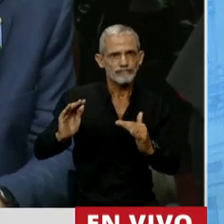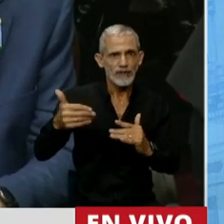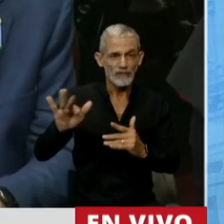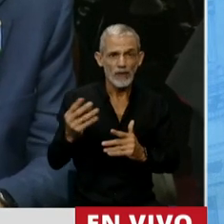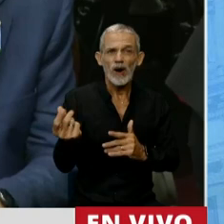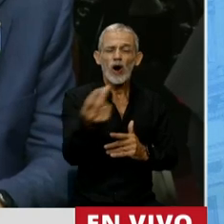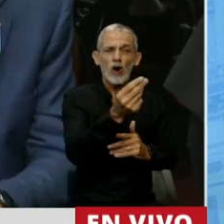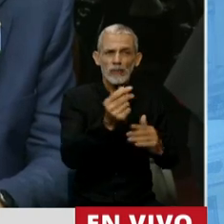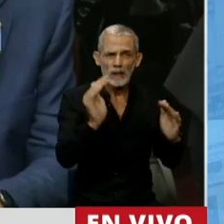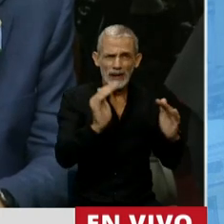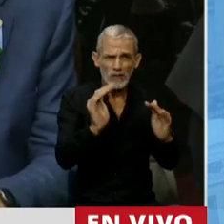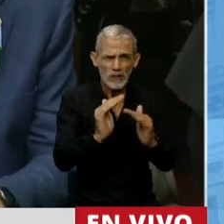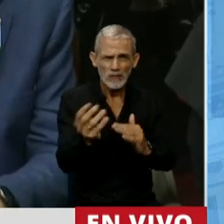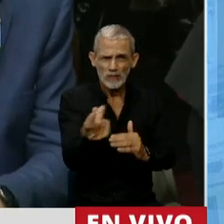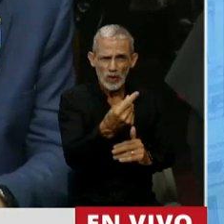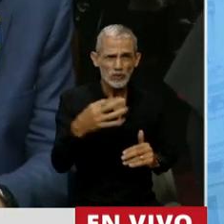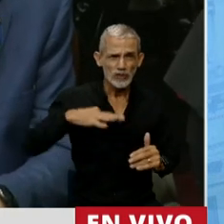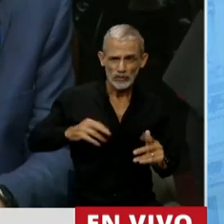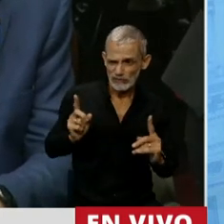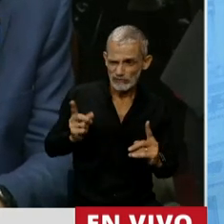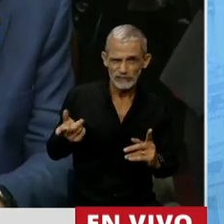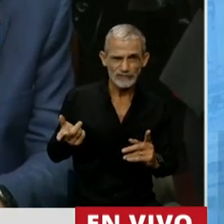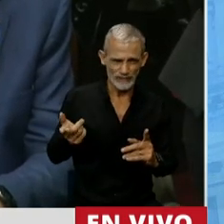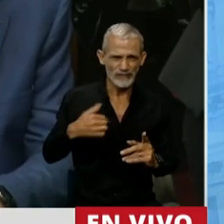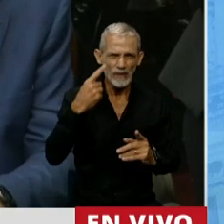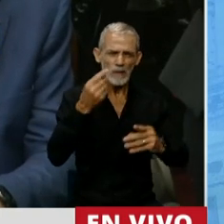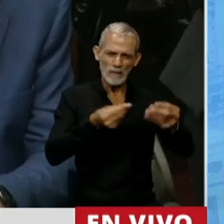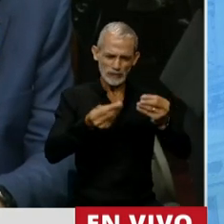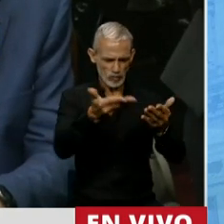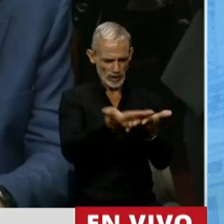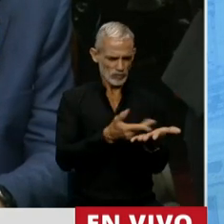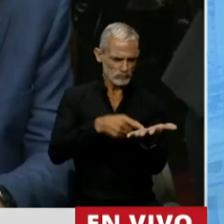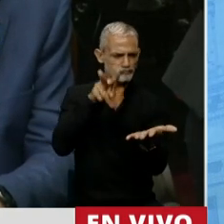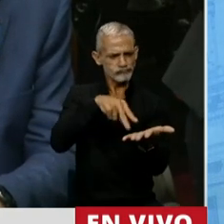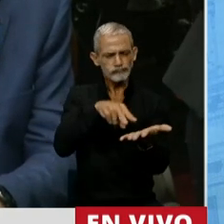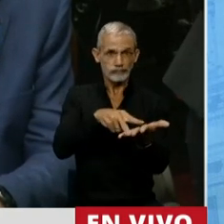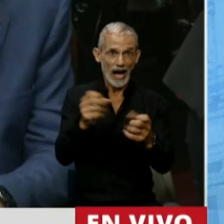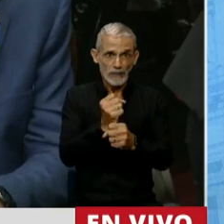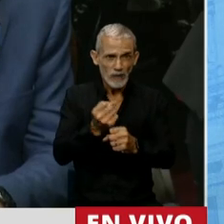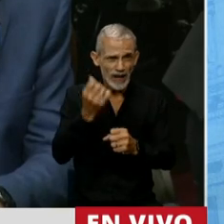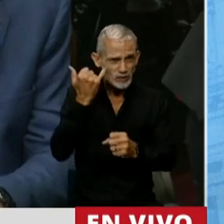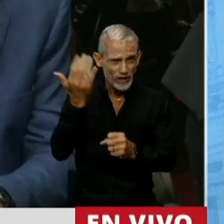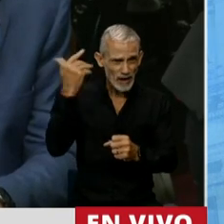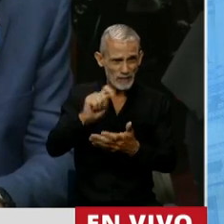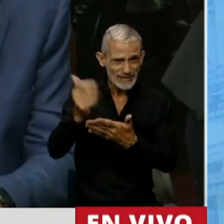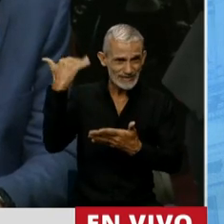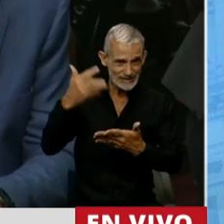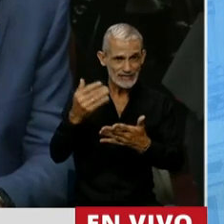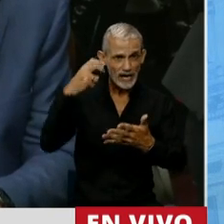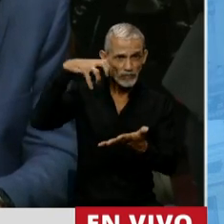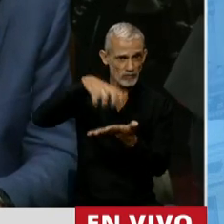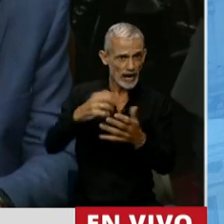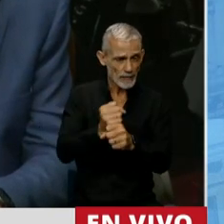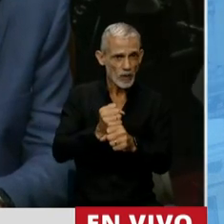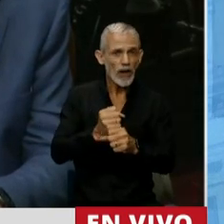poder adquisitivo? Si uno observa el presupuesto que aprobamos meses atrás, cuando